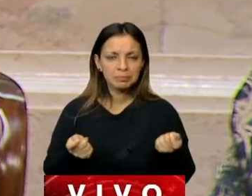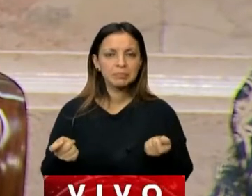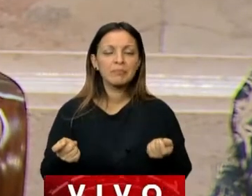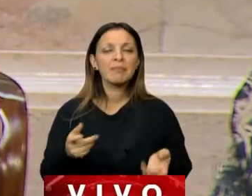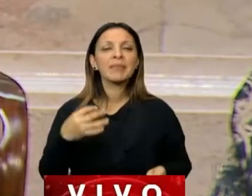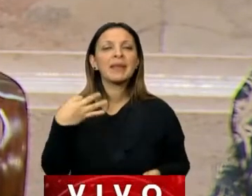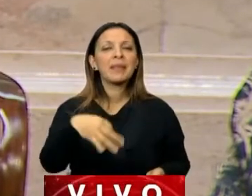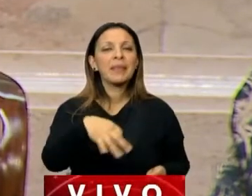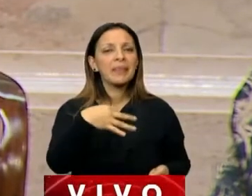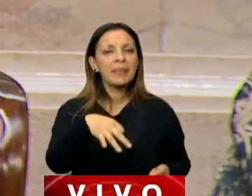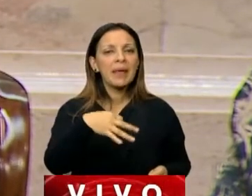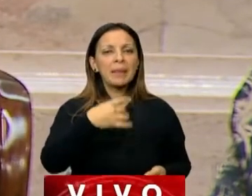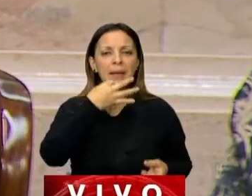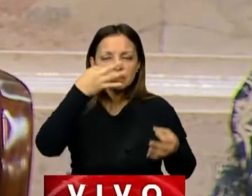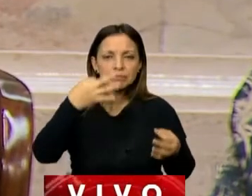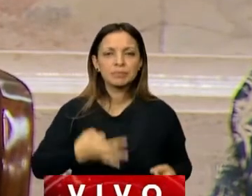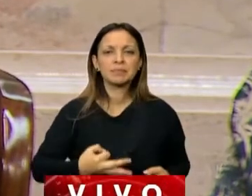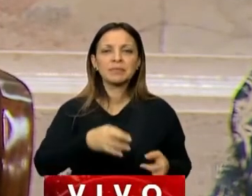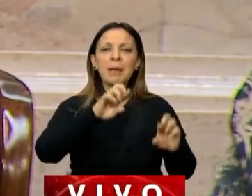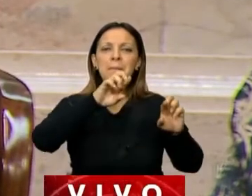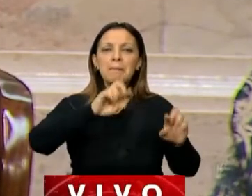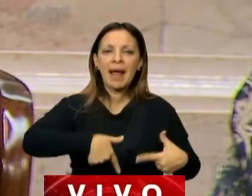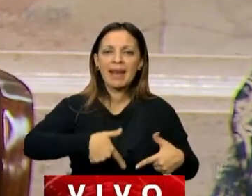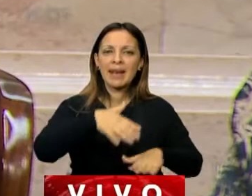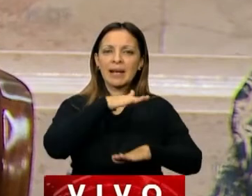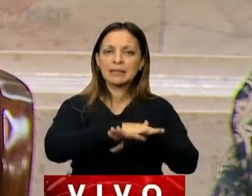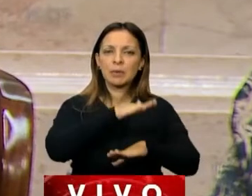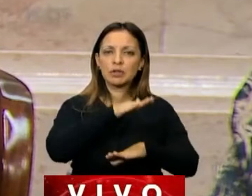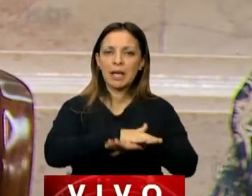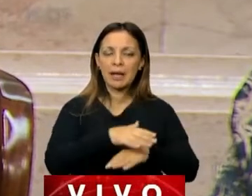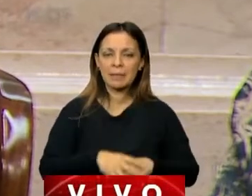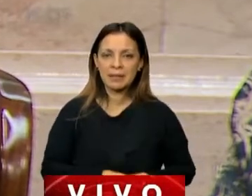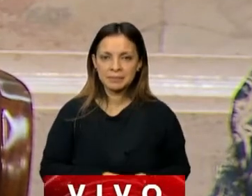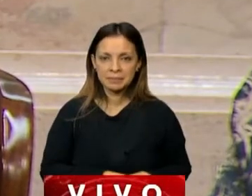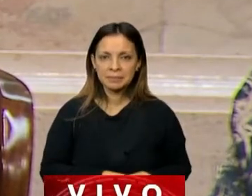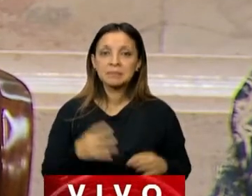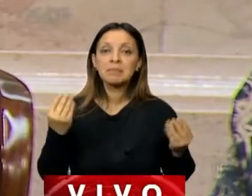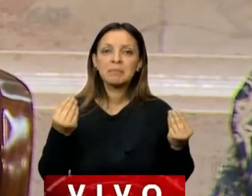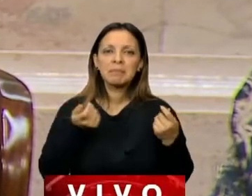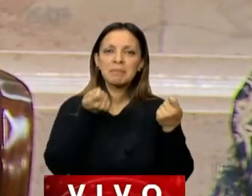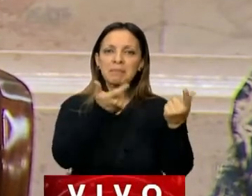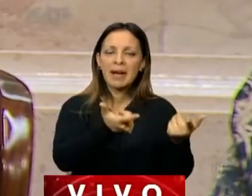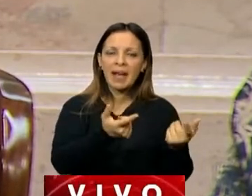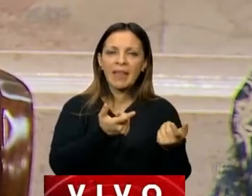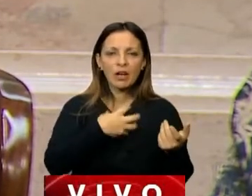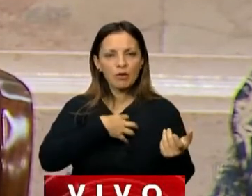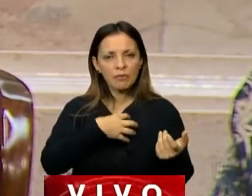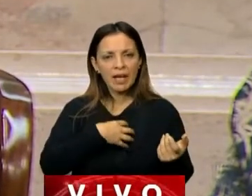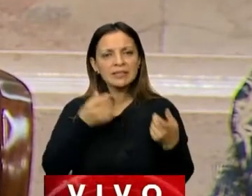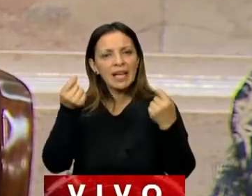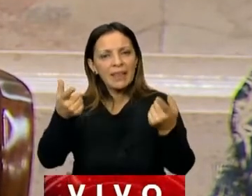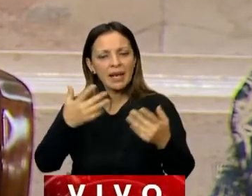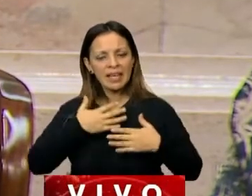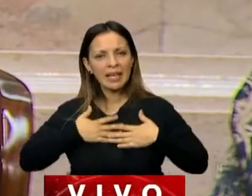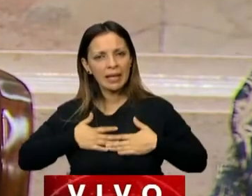que tener un plan serio y responsable para generar confianza y certidumbre, cosa que este